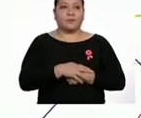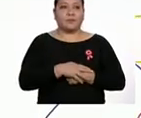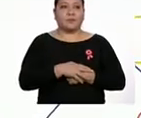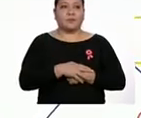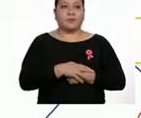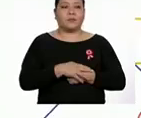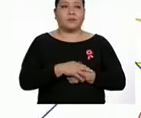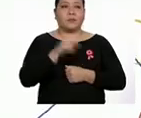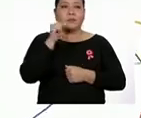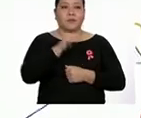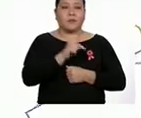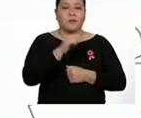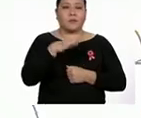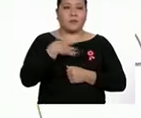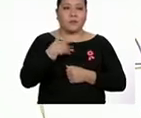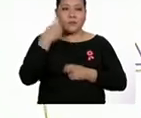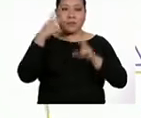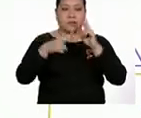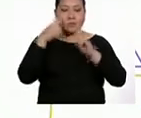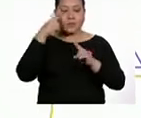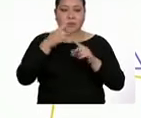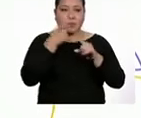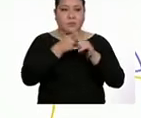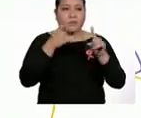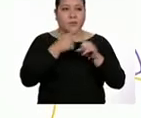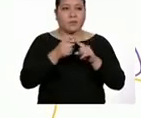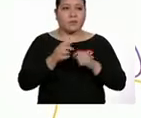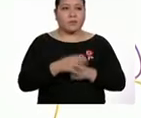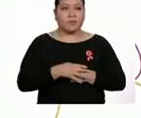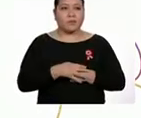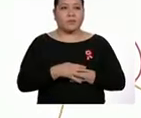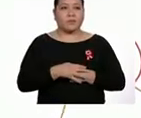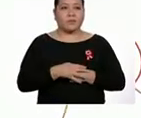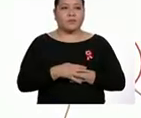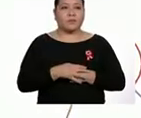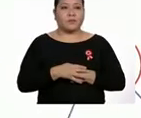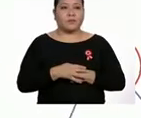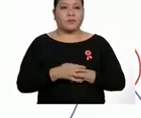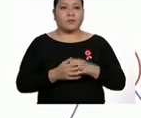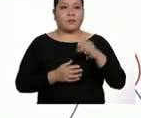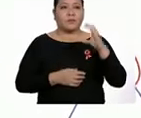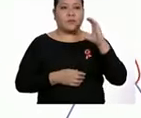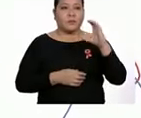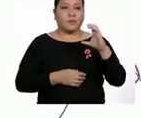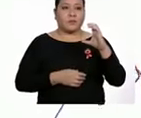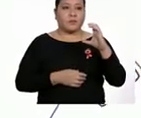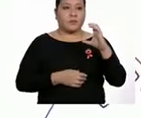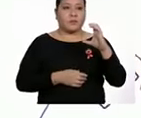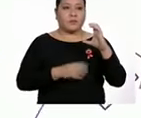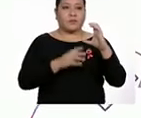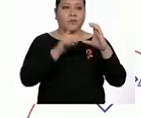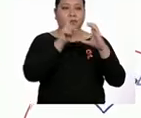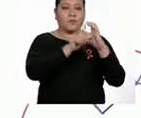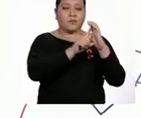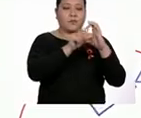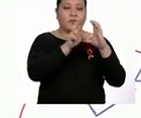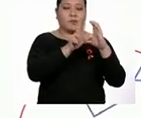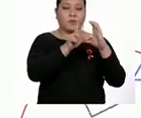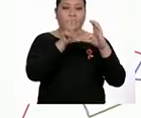Así, podremos calcular la diferencia siendo un intervalo cerrado y teniendo como extremos